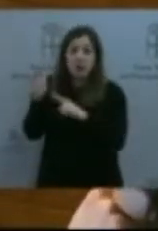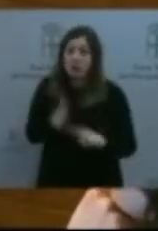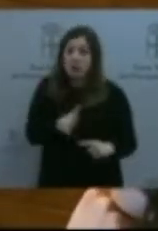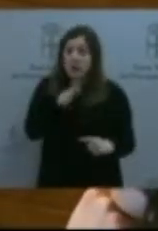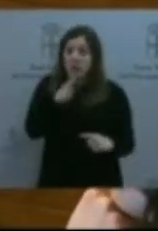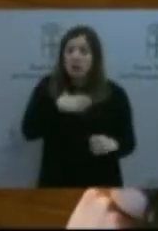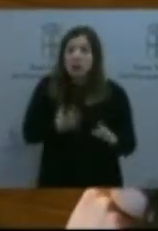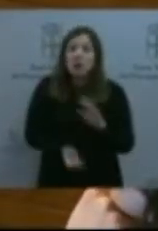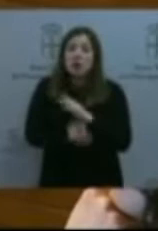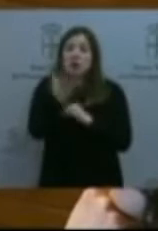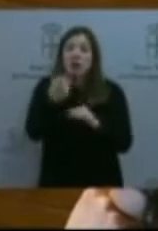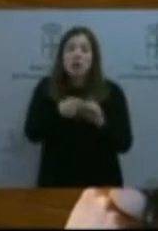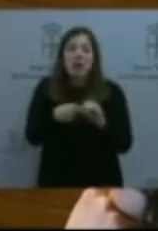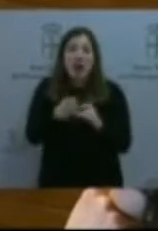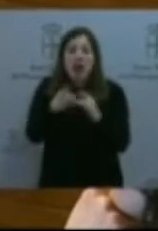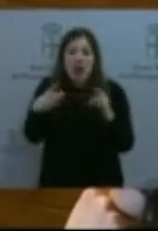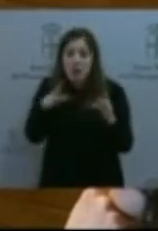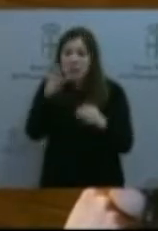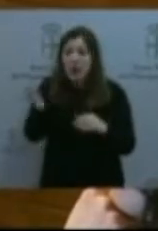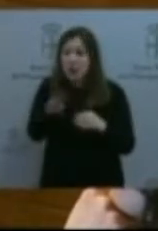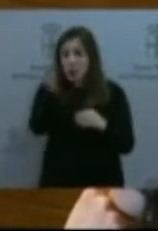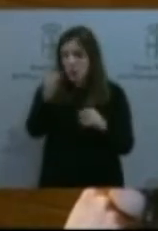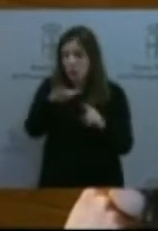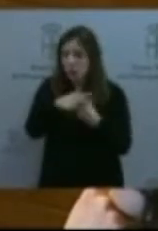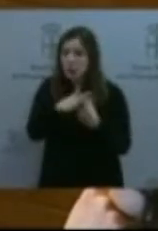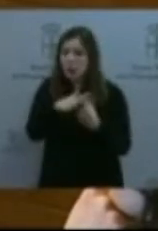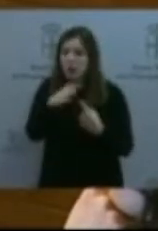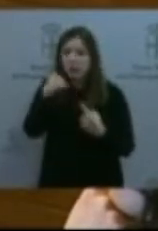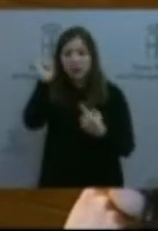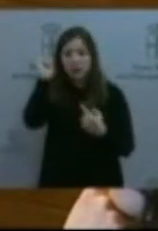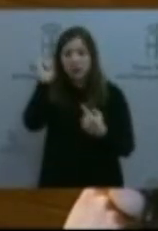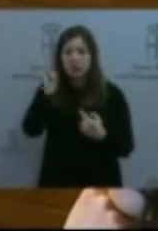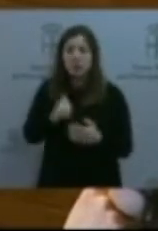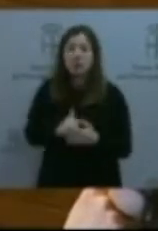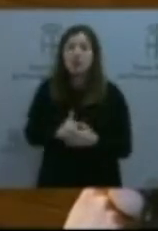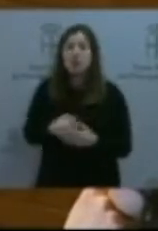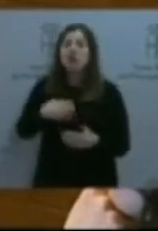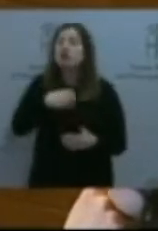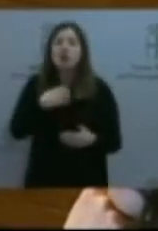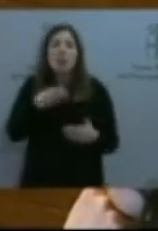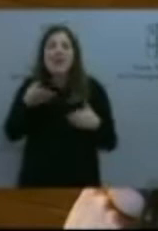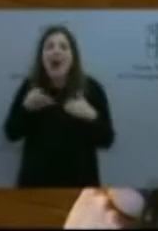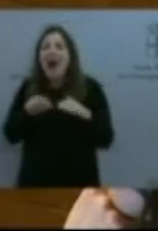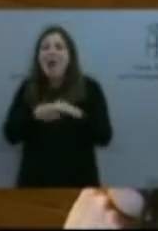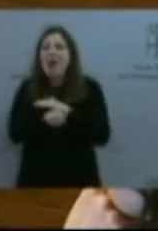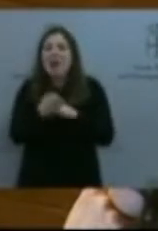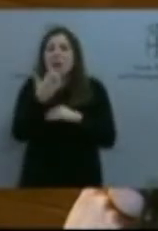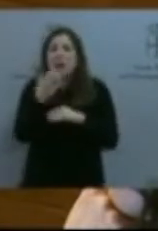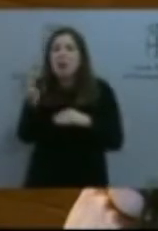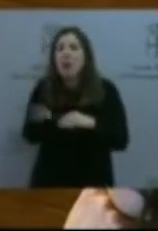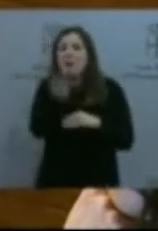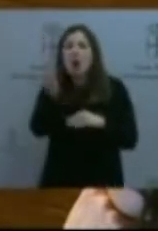situación de riesgo que no es ofertada a la trabajadora, con lo cual no puede acceder a otras mejoras del puesto de trabajo que sí pueden acceder sus